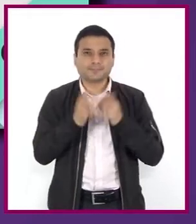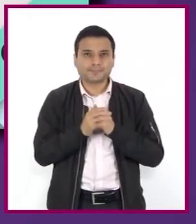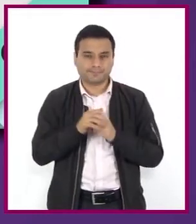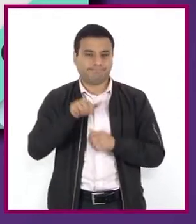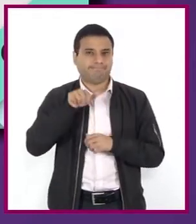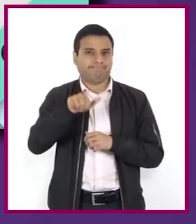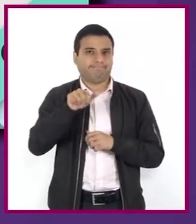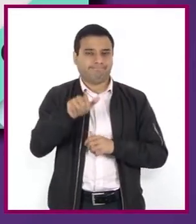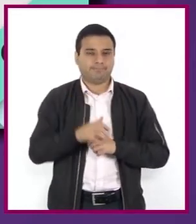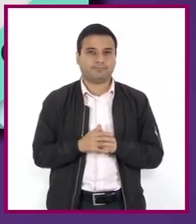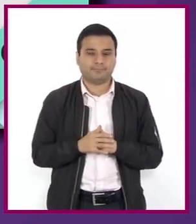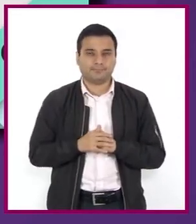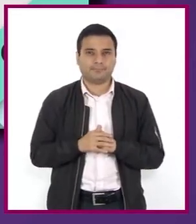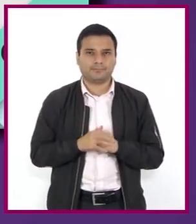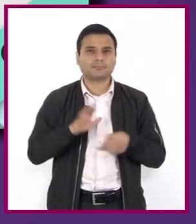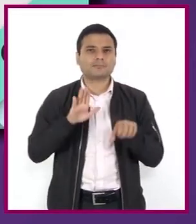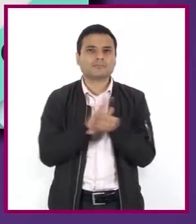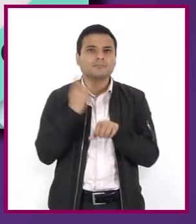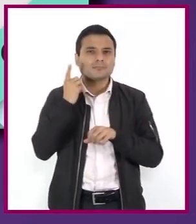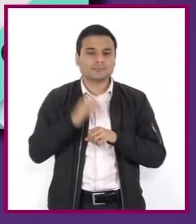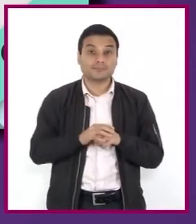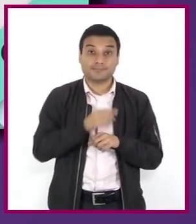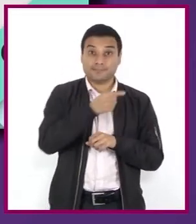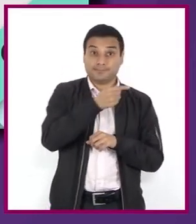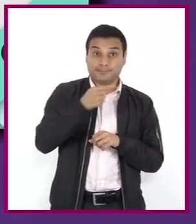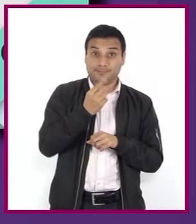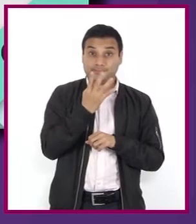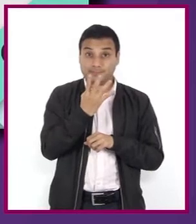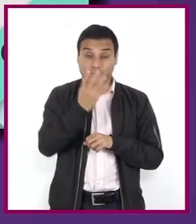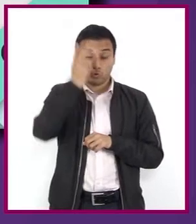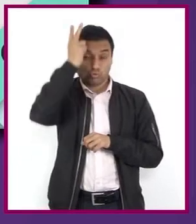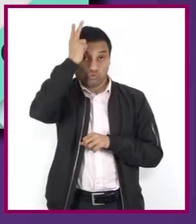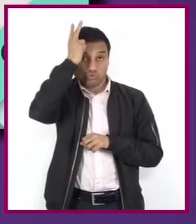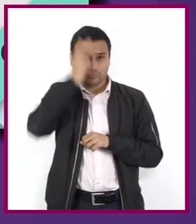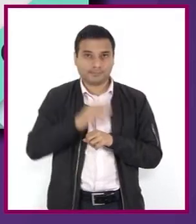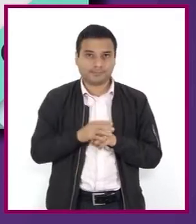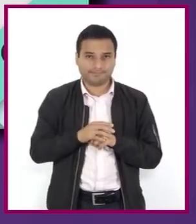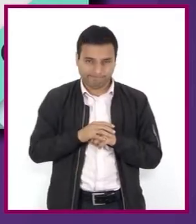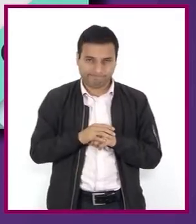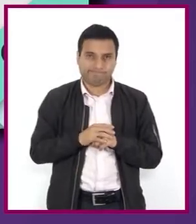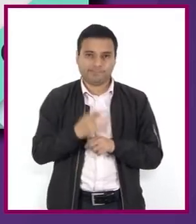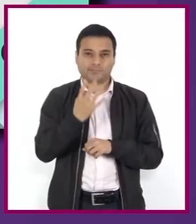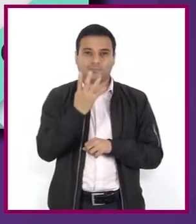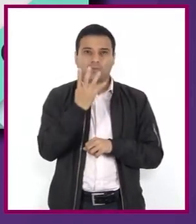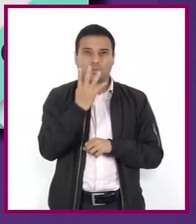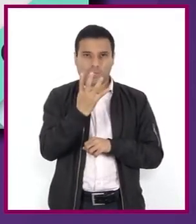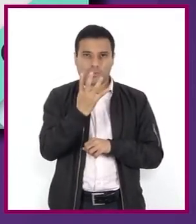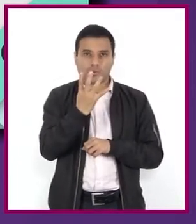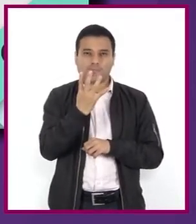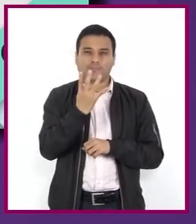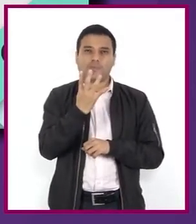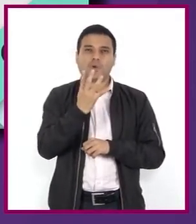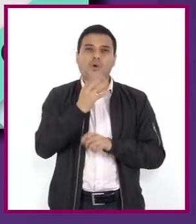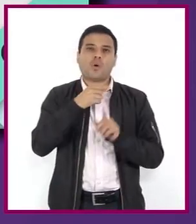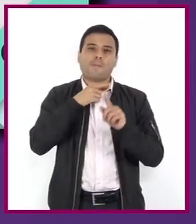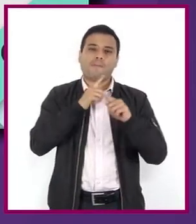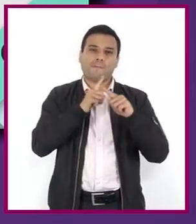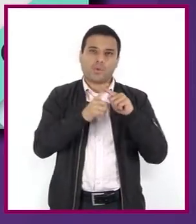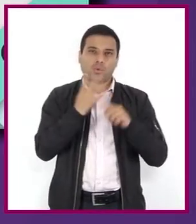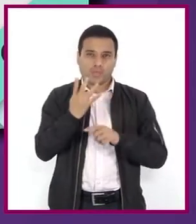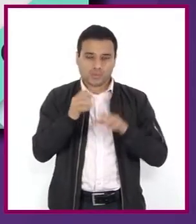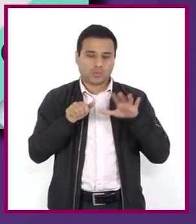positivo, porque 4 negativo al cuadrado es igual a 4 negativo por 4 negativo, que es igual a